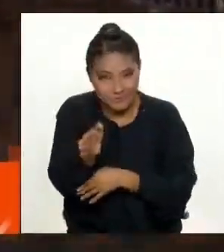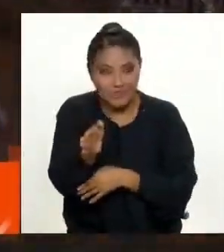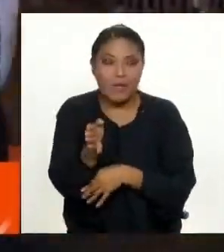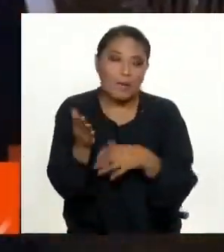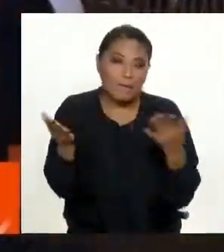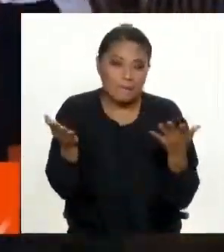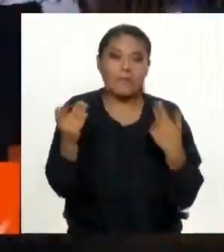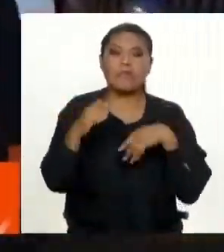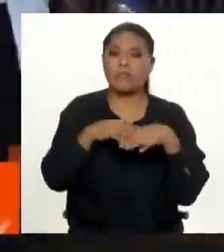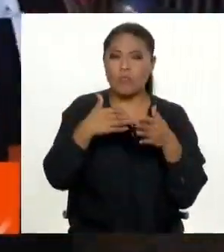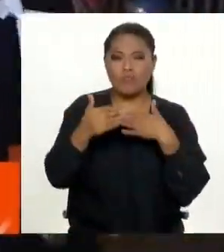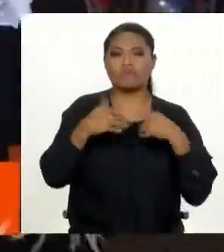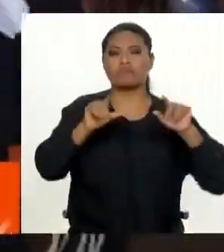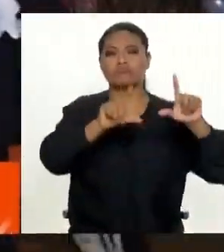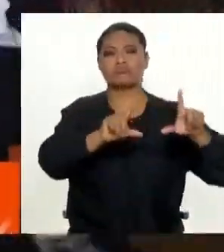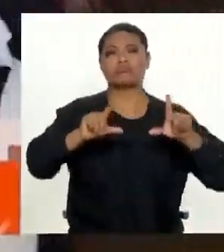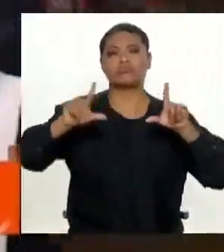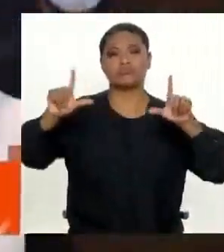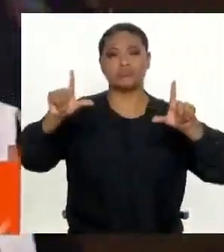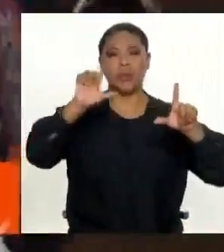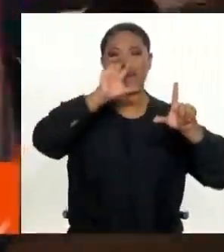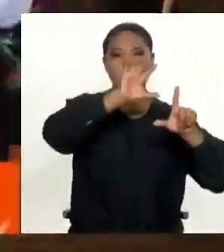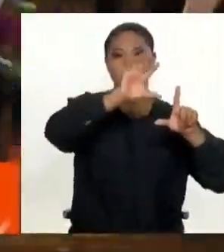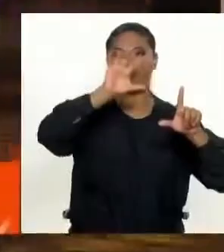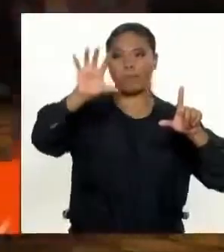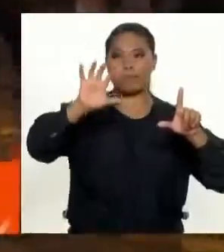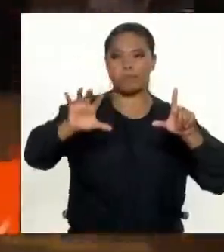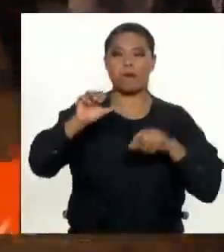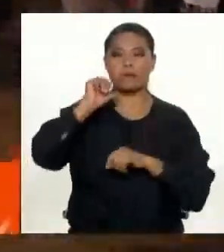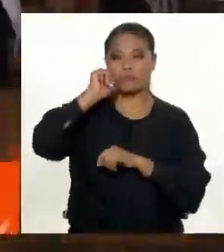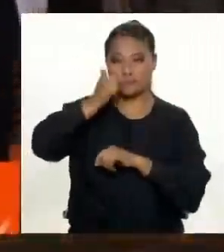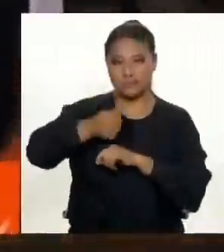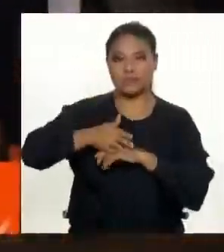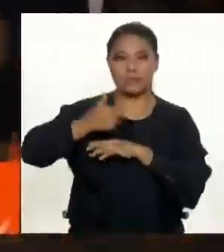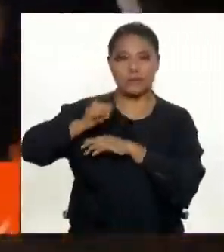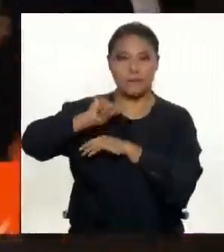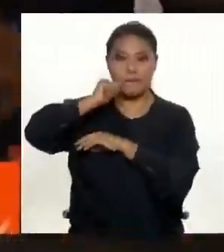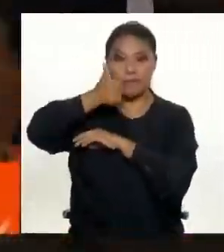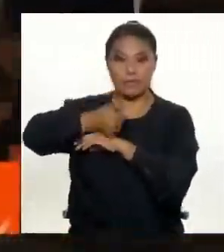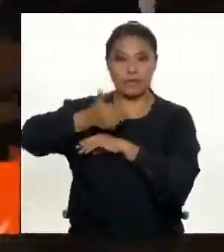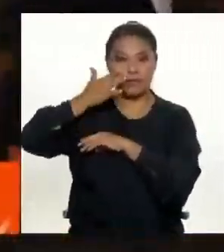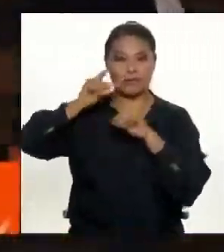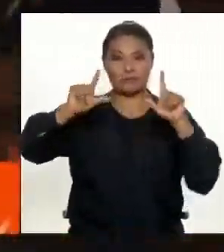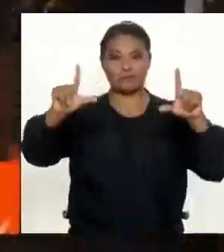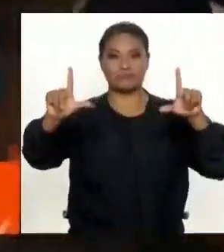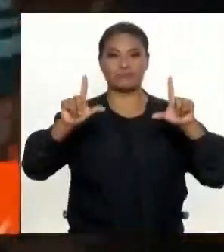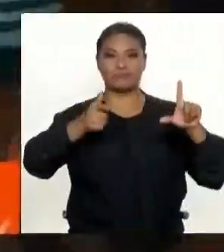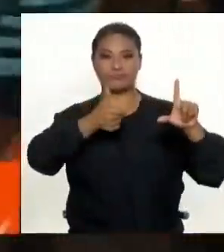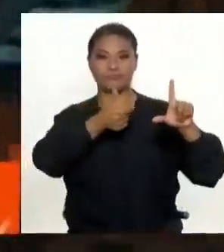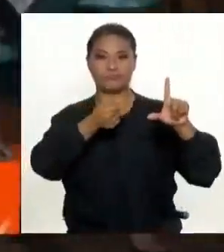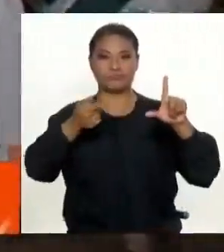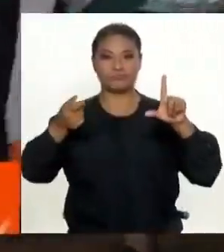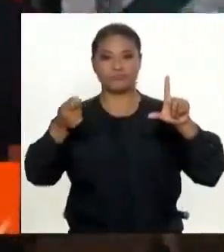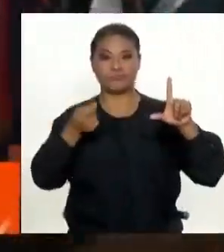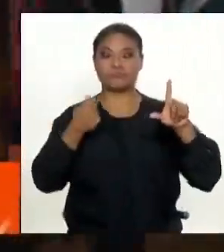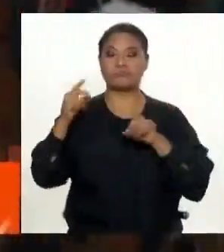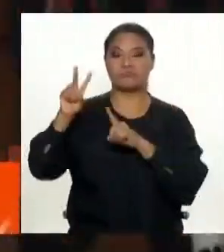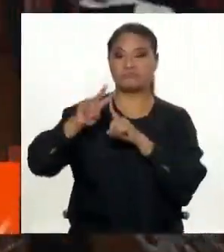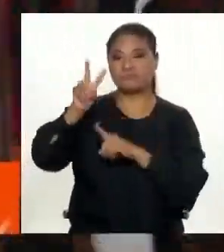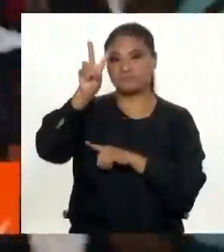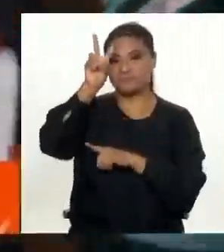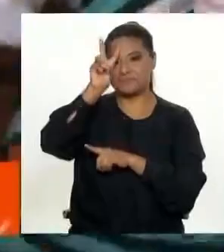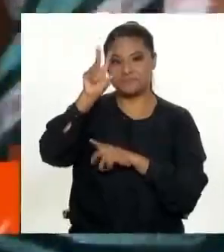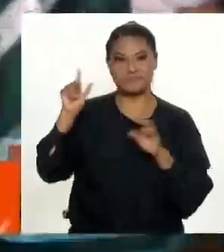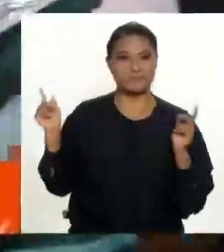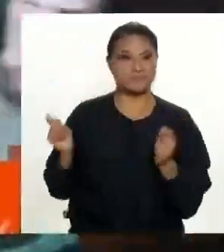la majestuosidad de la fiesta del Inti Raymi, la fiesta del sol, puedan verlo de la mano de la señal de TV Perú. La fiesta va a